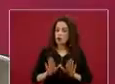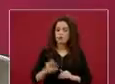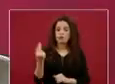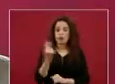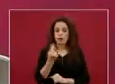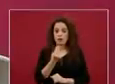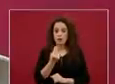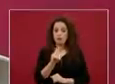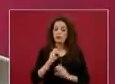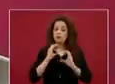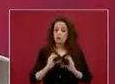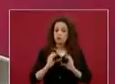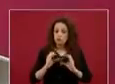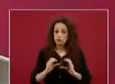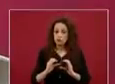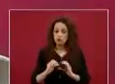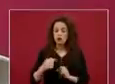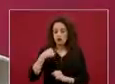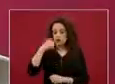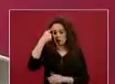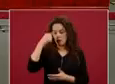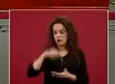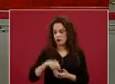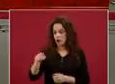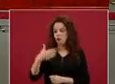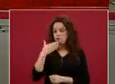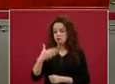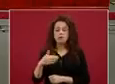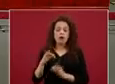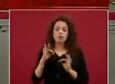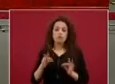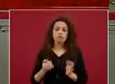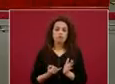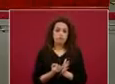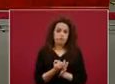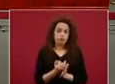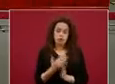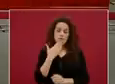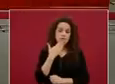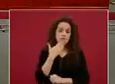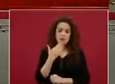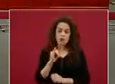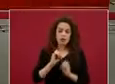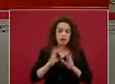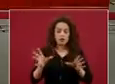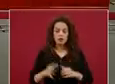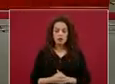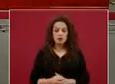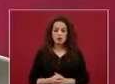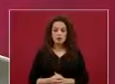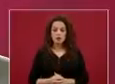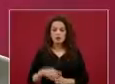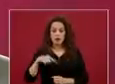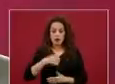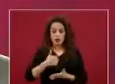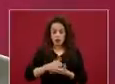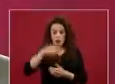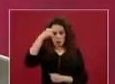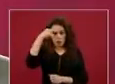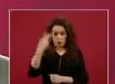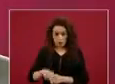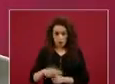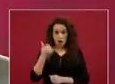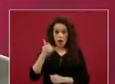parece muy adecuado. Consideramos que está haciendo lo correcto. Hemos comentado que la Ciudad de México y en general el Valle de